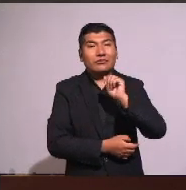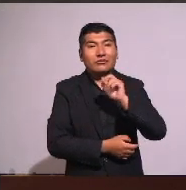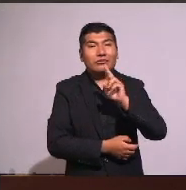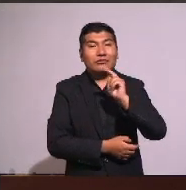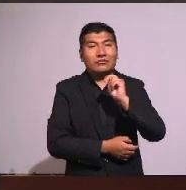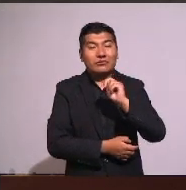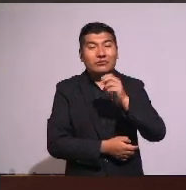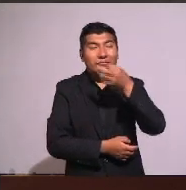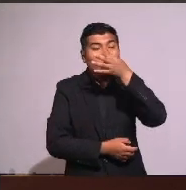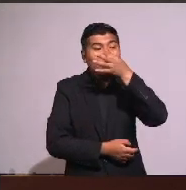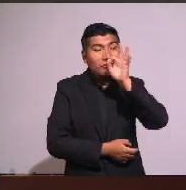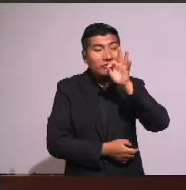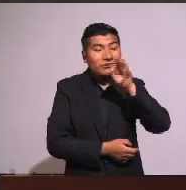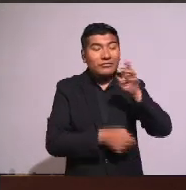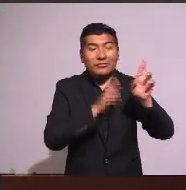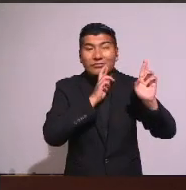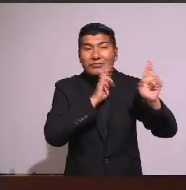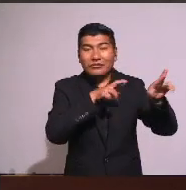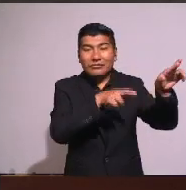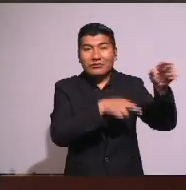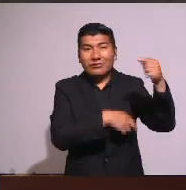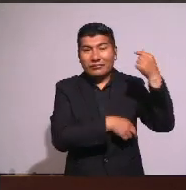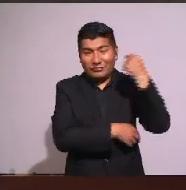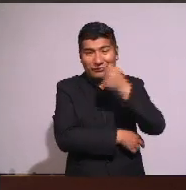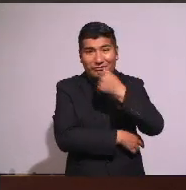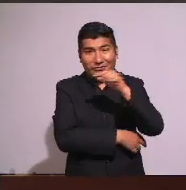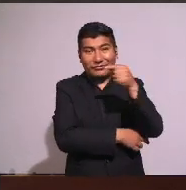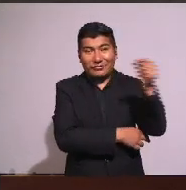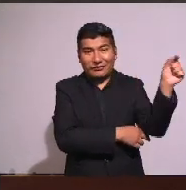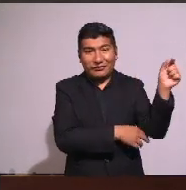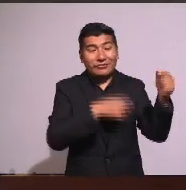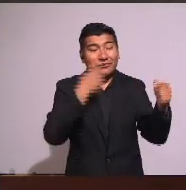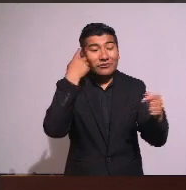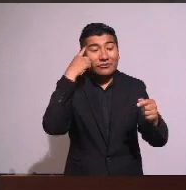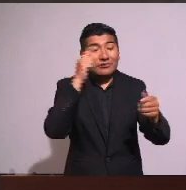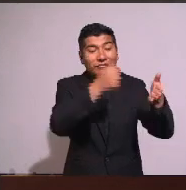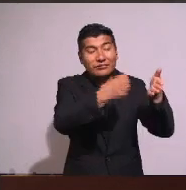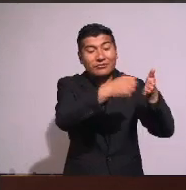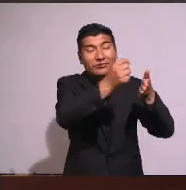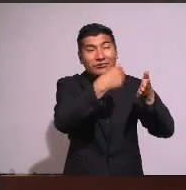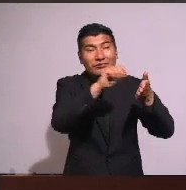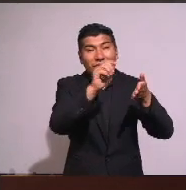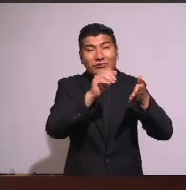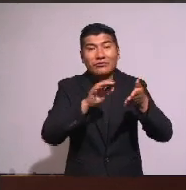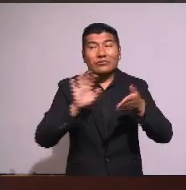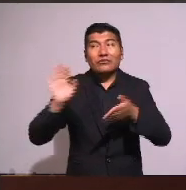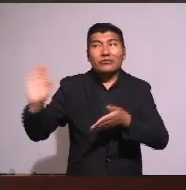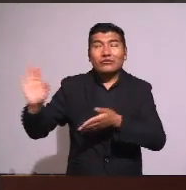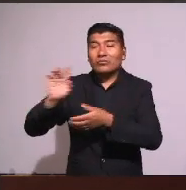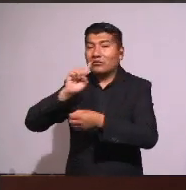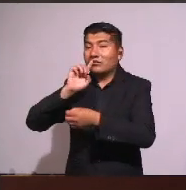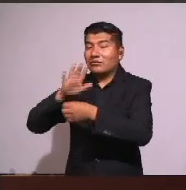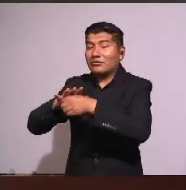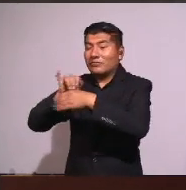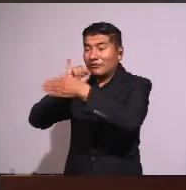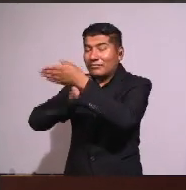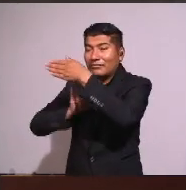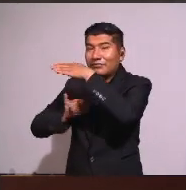de Galilea, para cumplir lo que había anunciado el profeta Isaías.